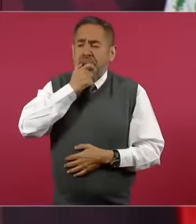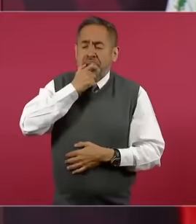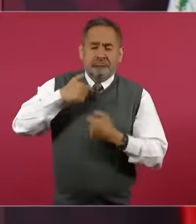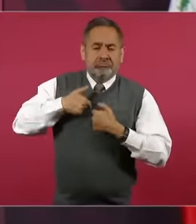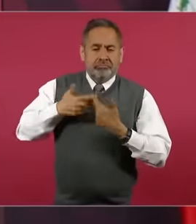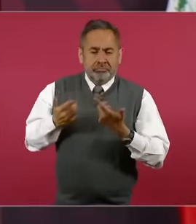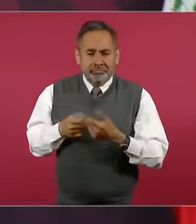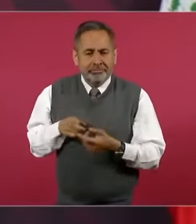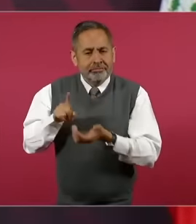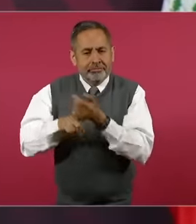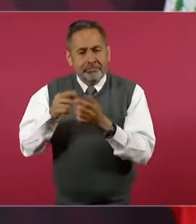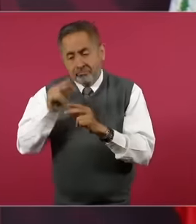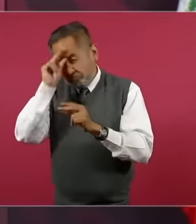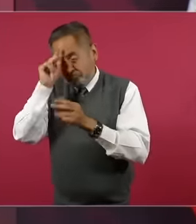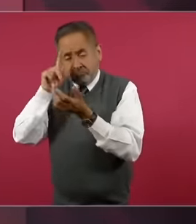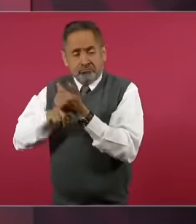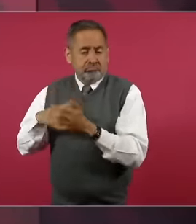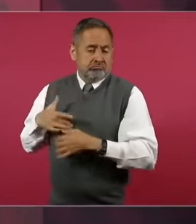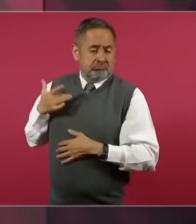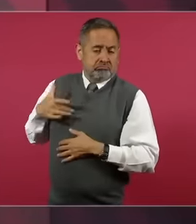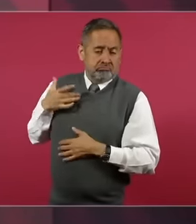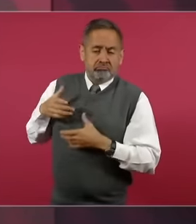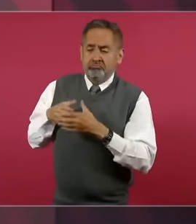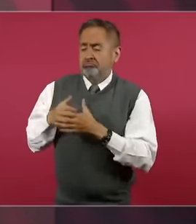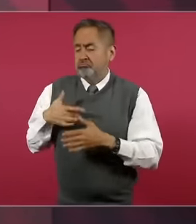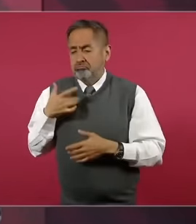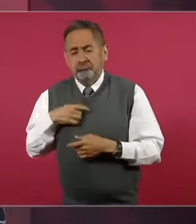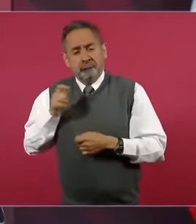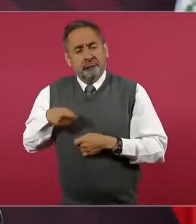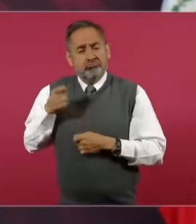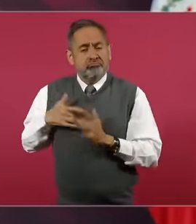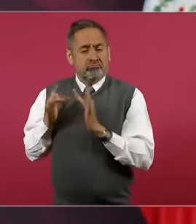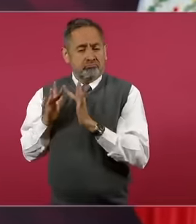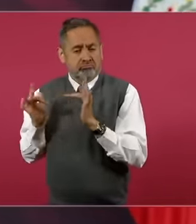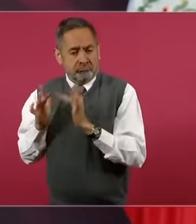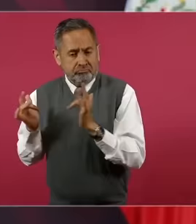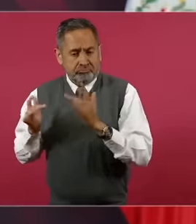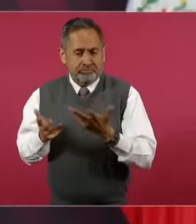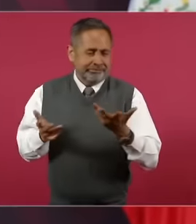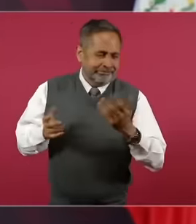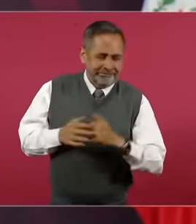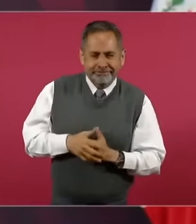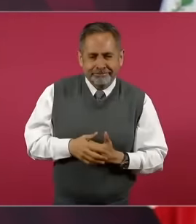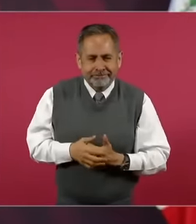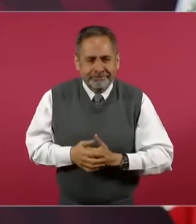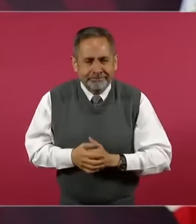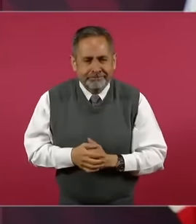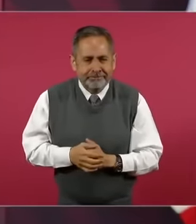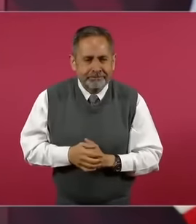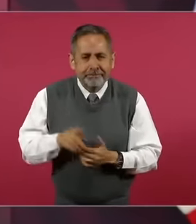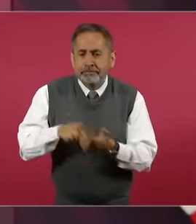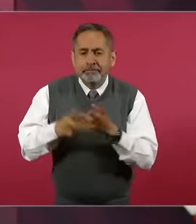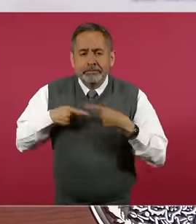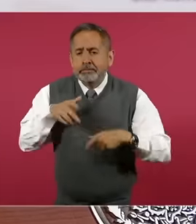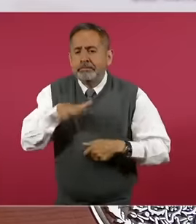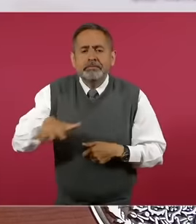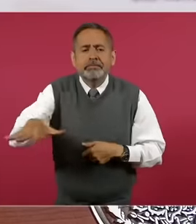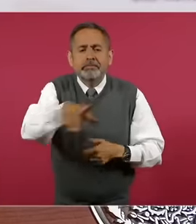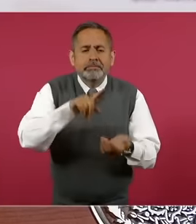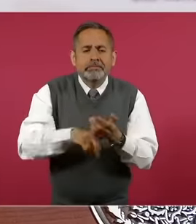Los intelectuales de Colombia se sentían franceses. y el pueblo de